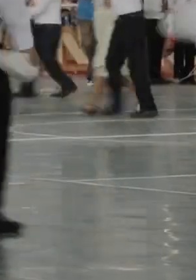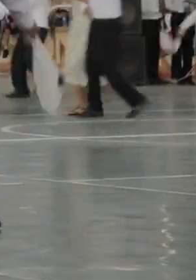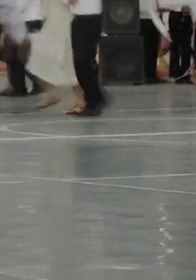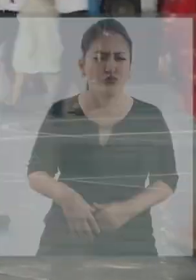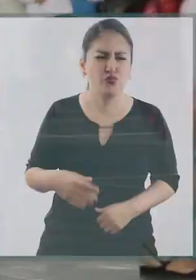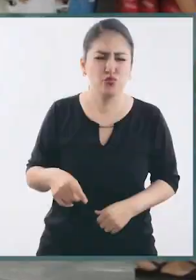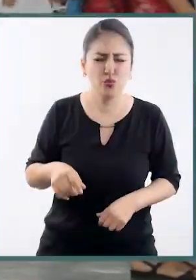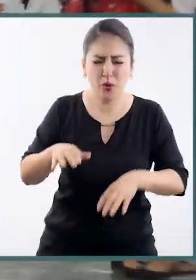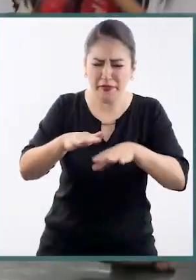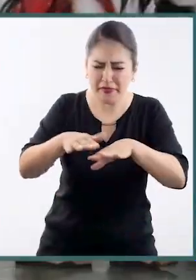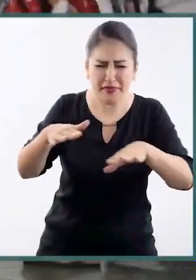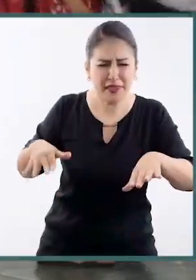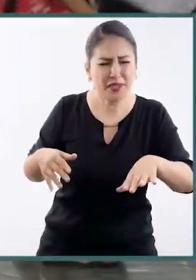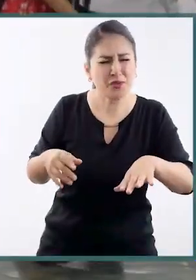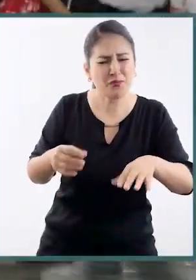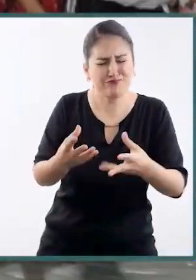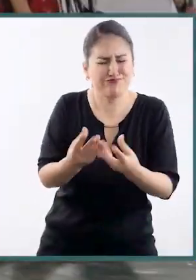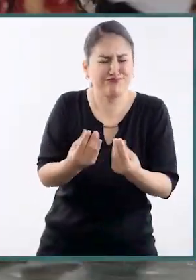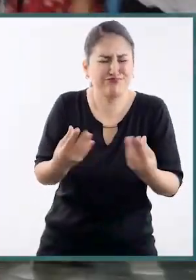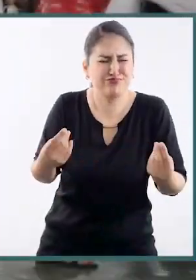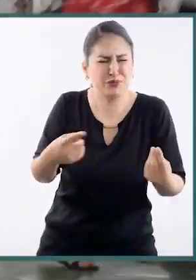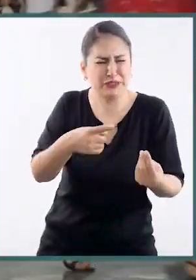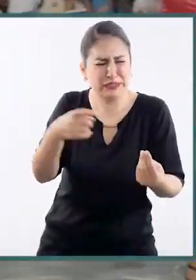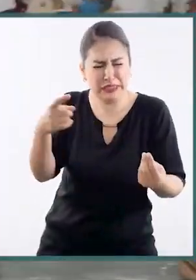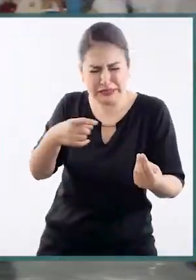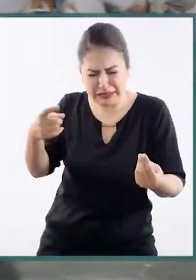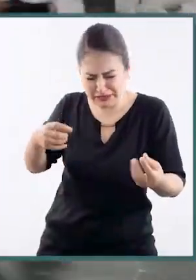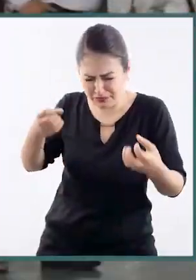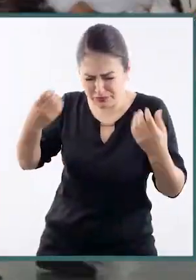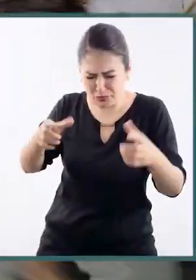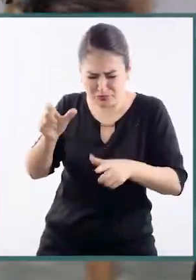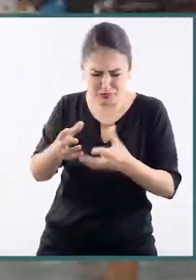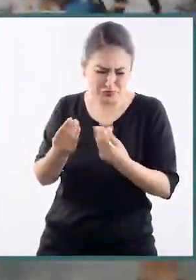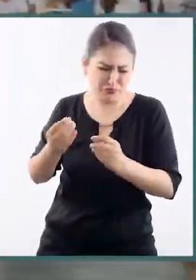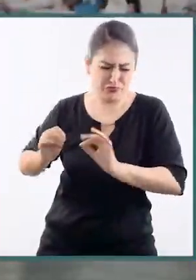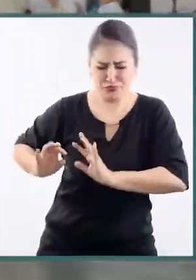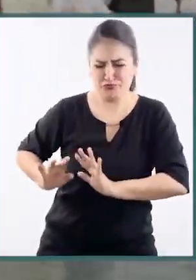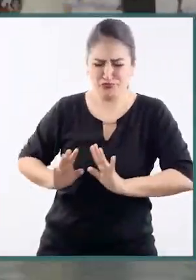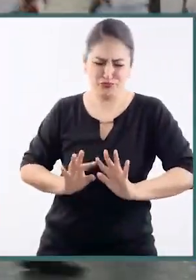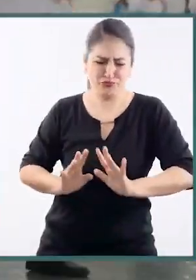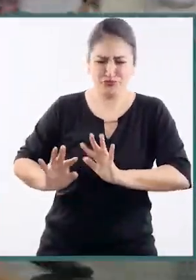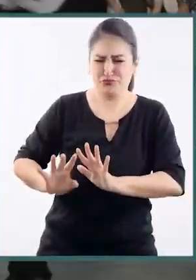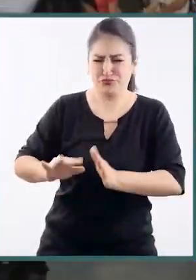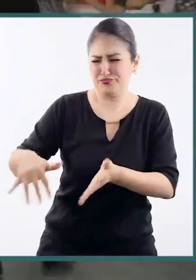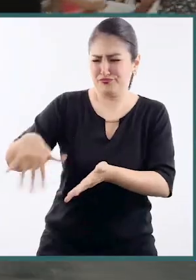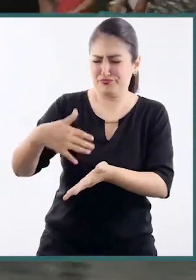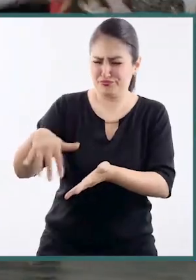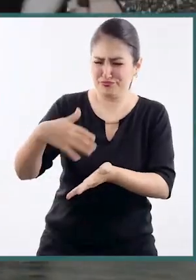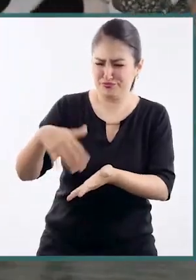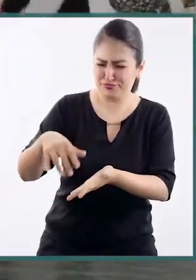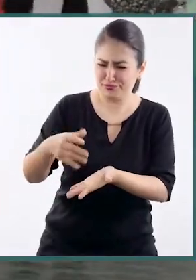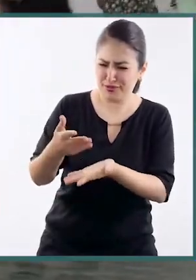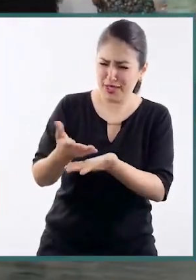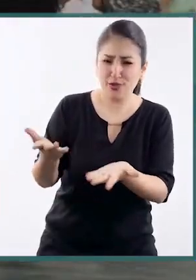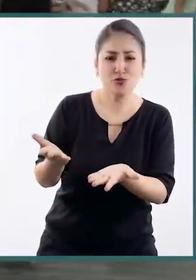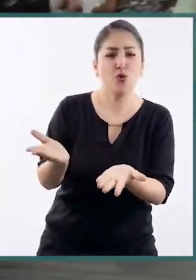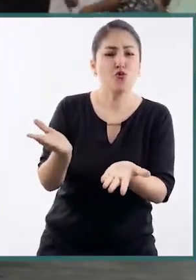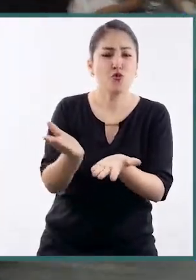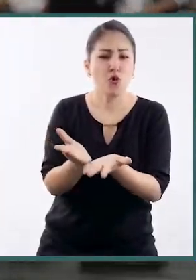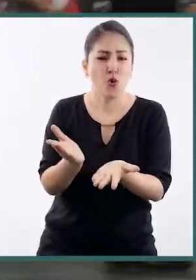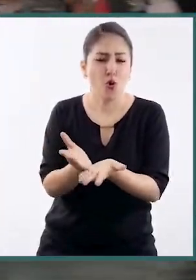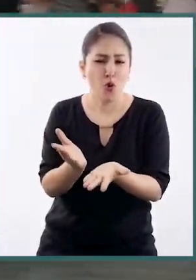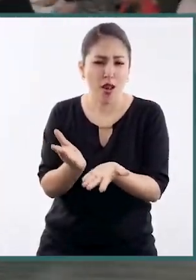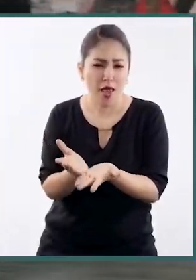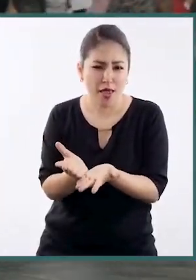Fueron cientos los niños desde los 4 años que participaron en este concurso de pandilla moyobambina. Lo hicieron representando a colegios